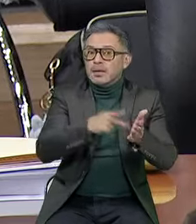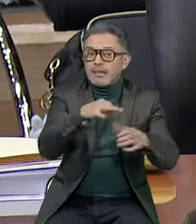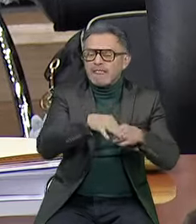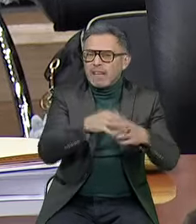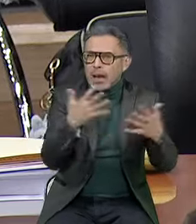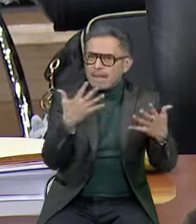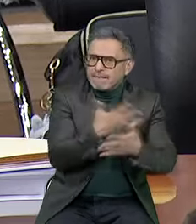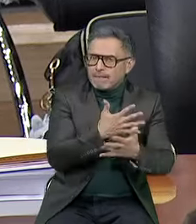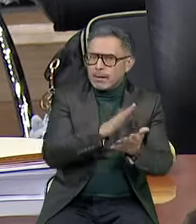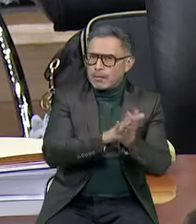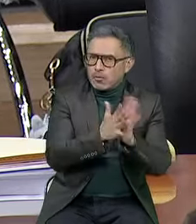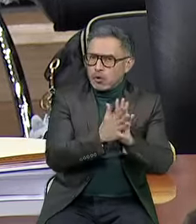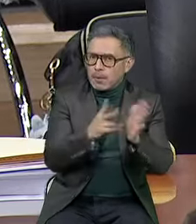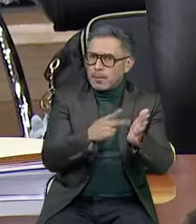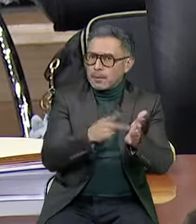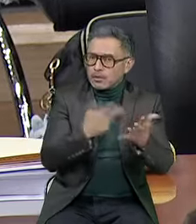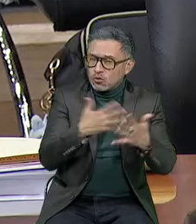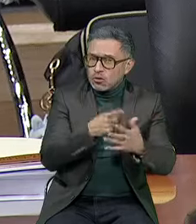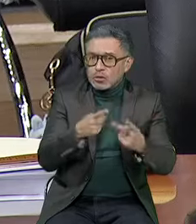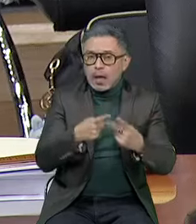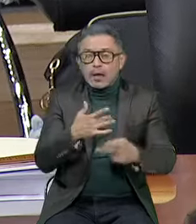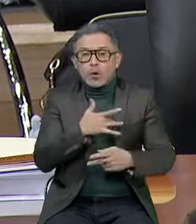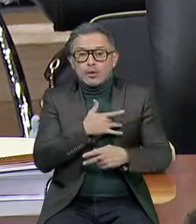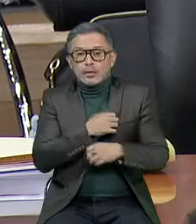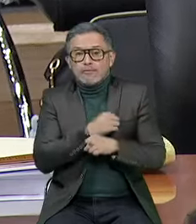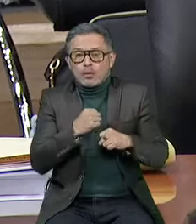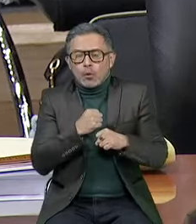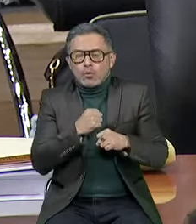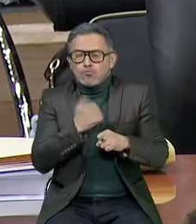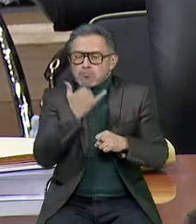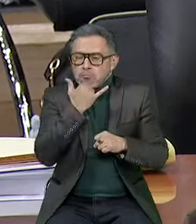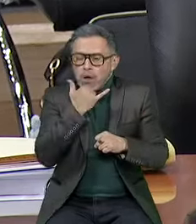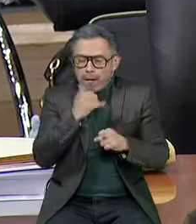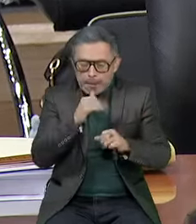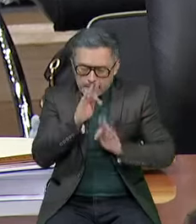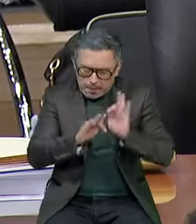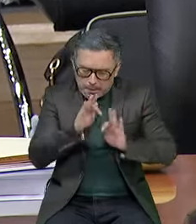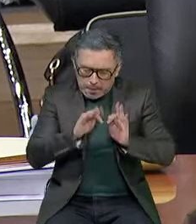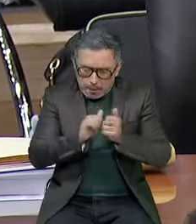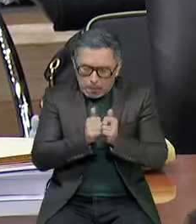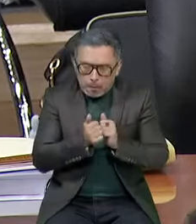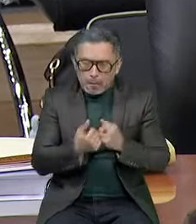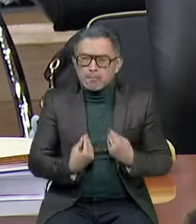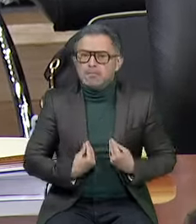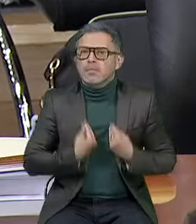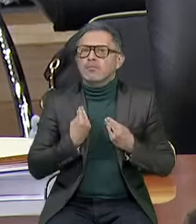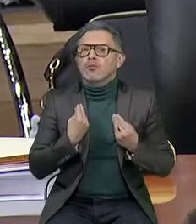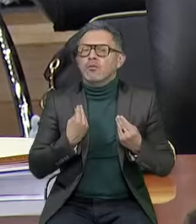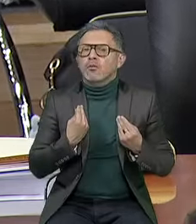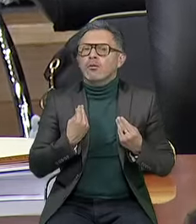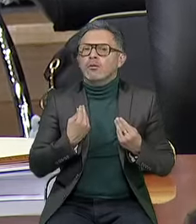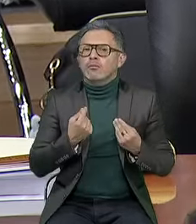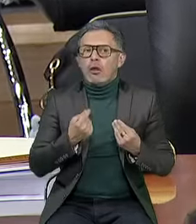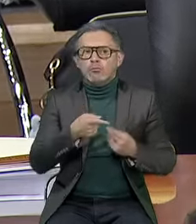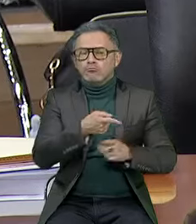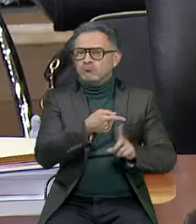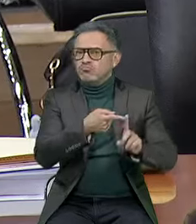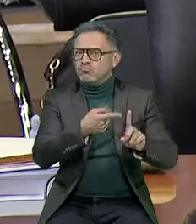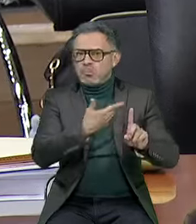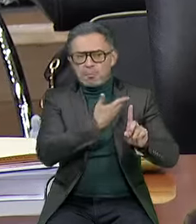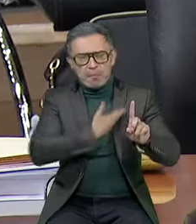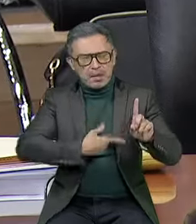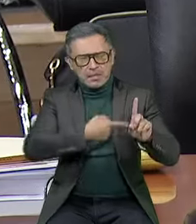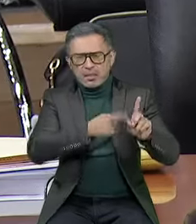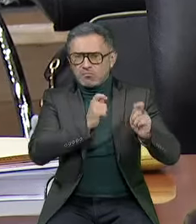dos fraudes electorales, sobrevivió a un infarto y ahí está, hasta el último segundo de su mandato cumpliendo con su